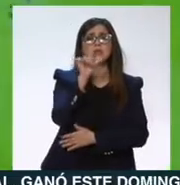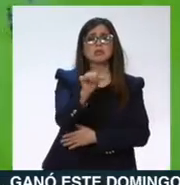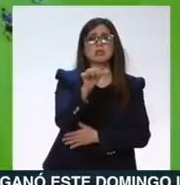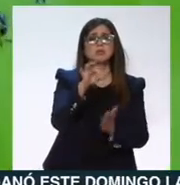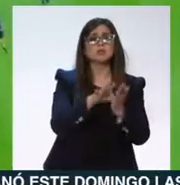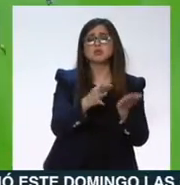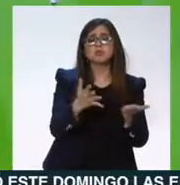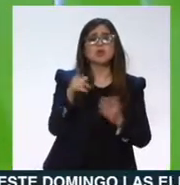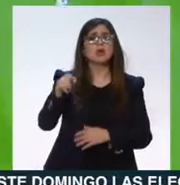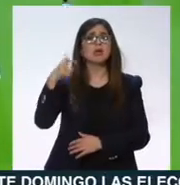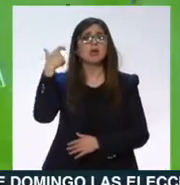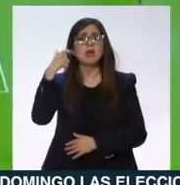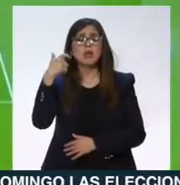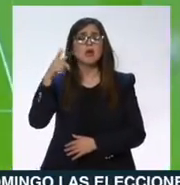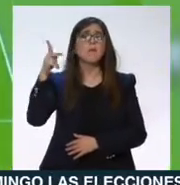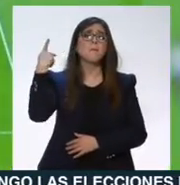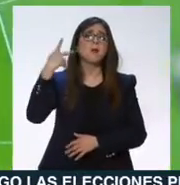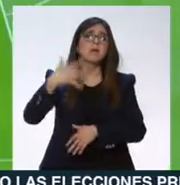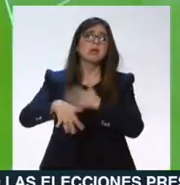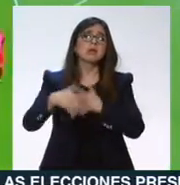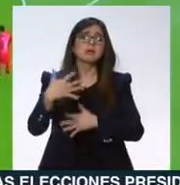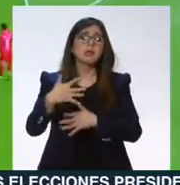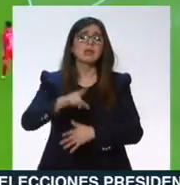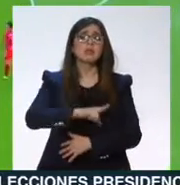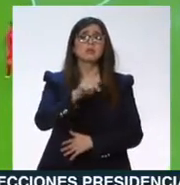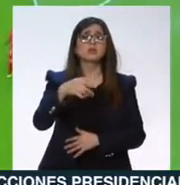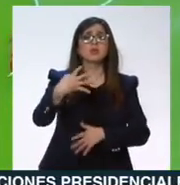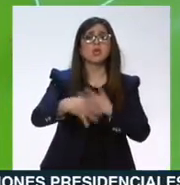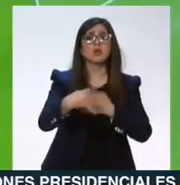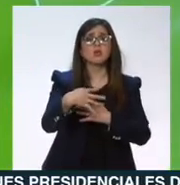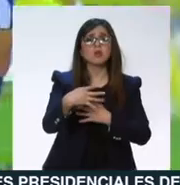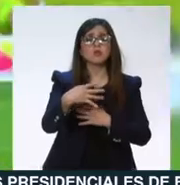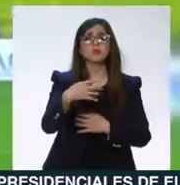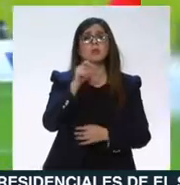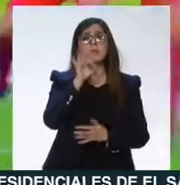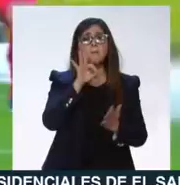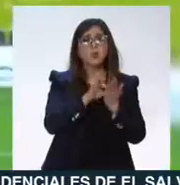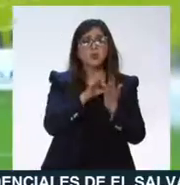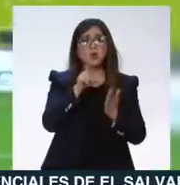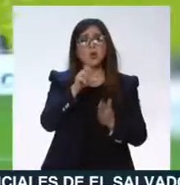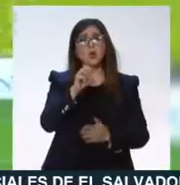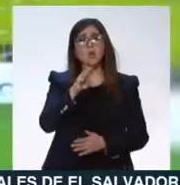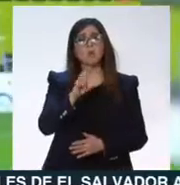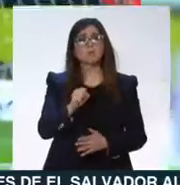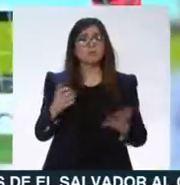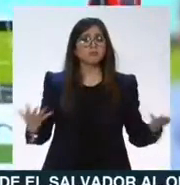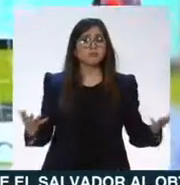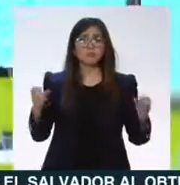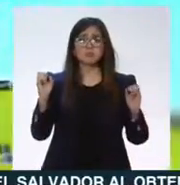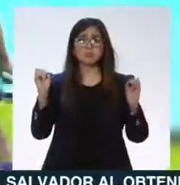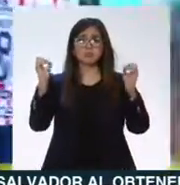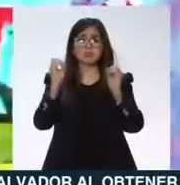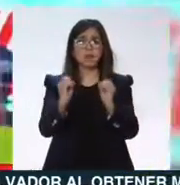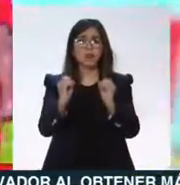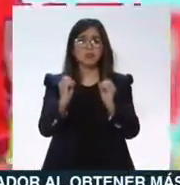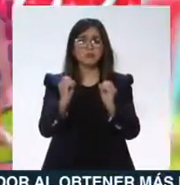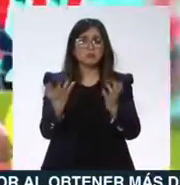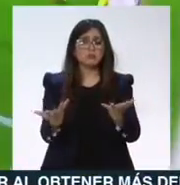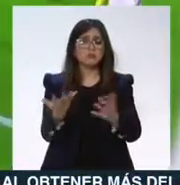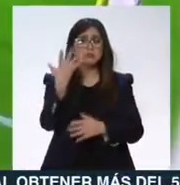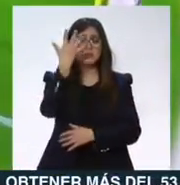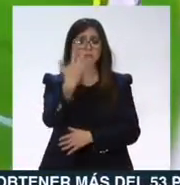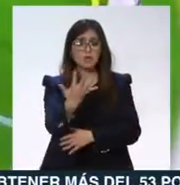Querétaro, no 15 puntos Puebla y no 14 puntos Lobos WAP. Con este empate a ceros de entrada en 5